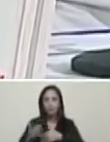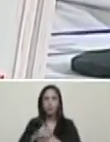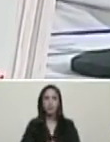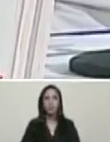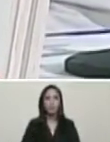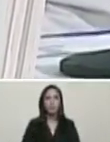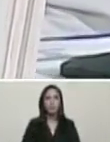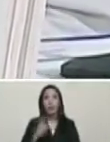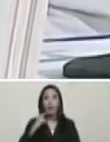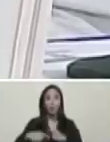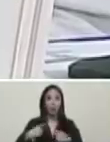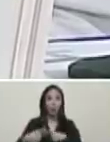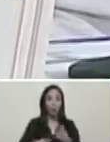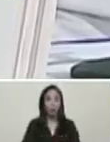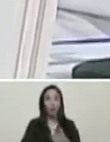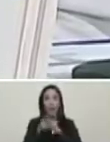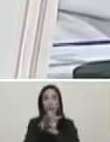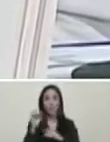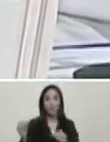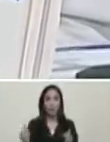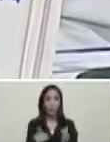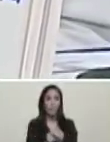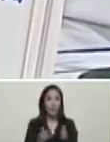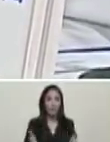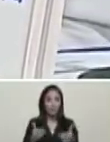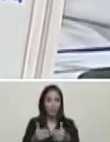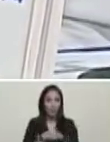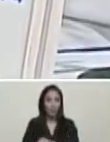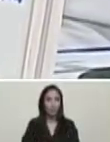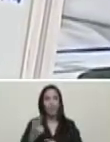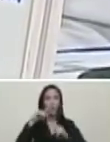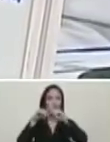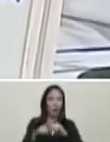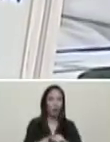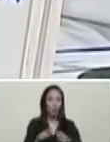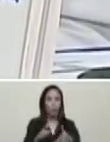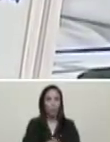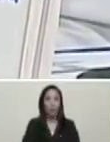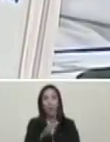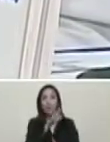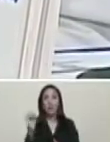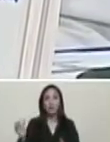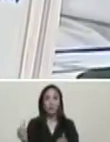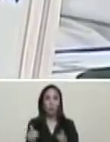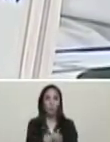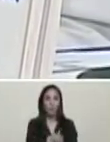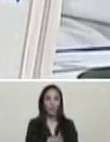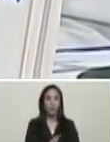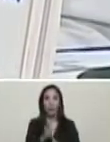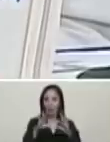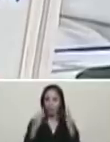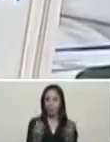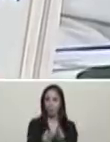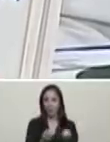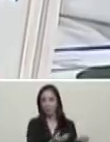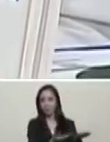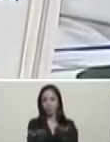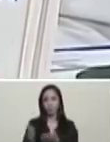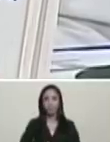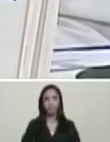diaria de 300.000 CLAP. Yo lo voy a redondear, 300.000 CLAP a 300.000 familias.